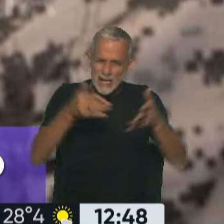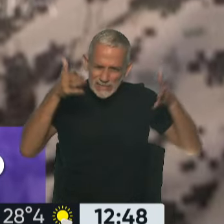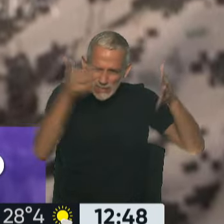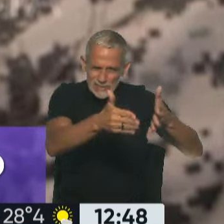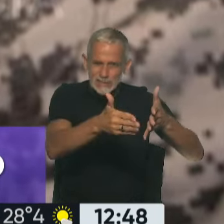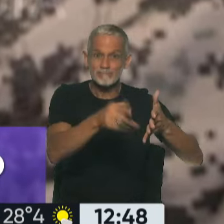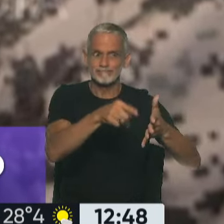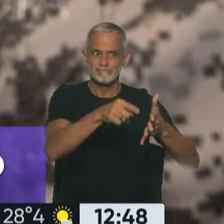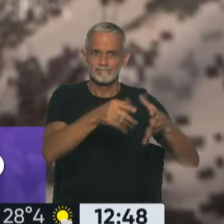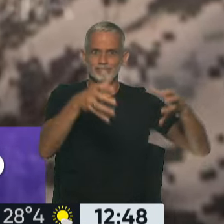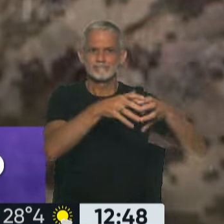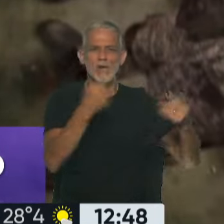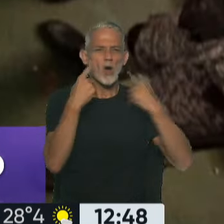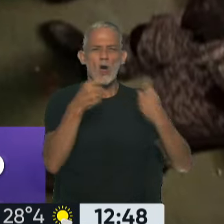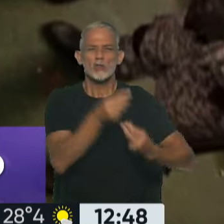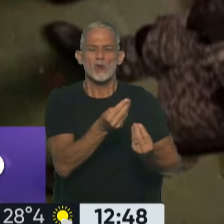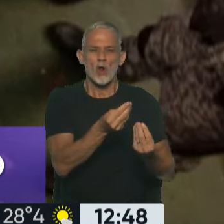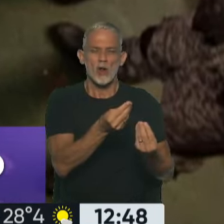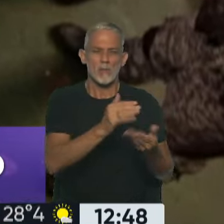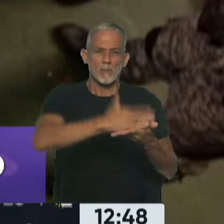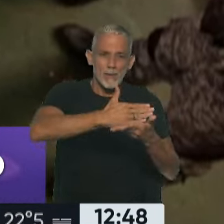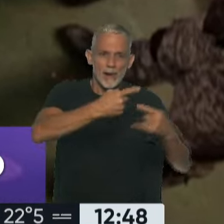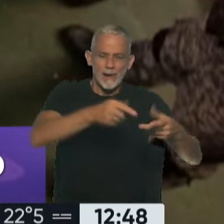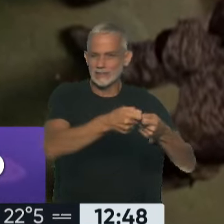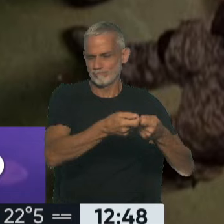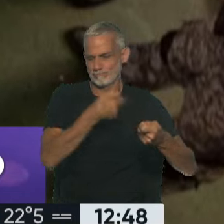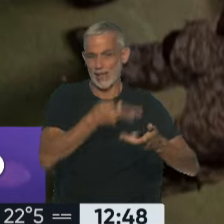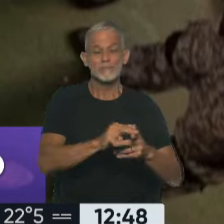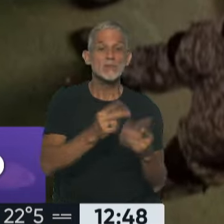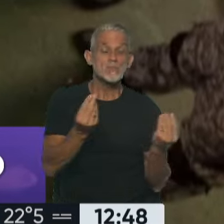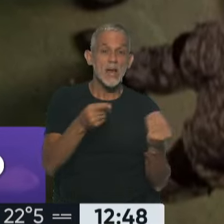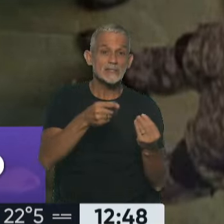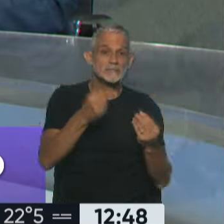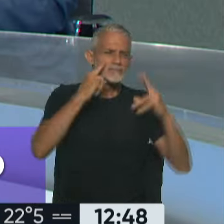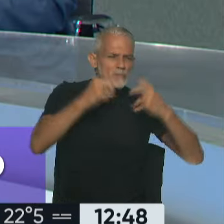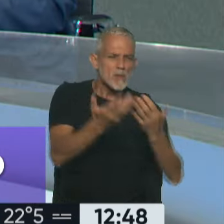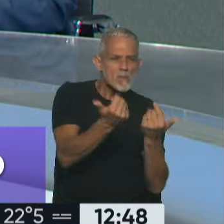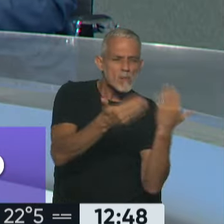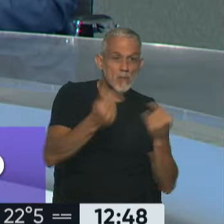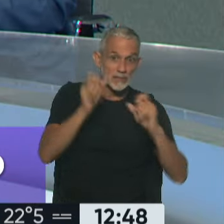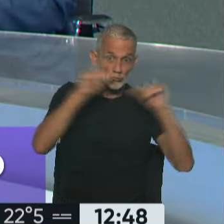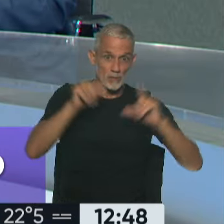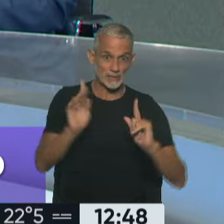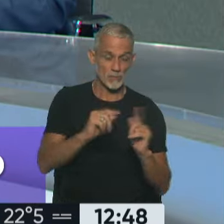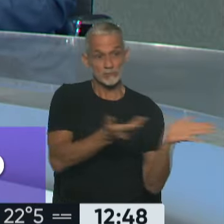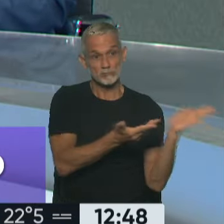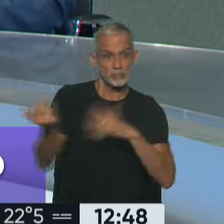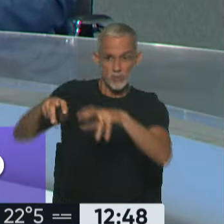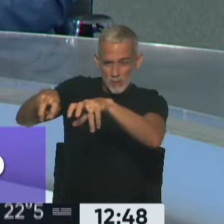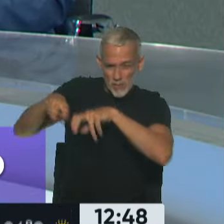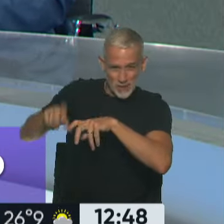apuntadas a este control. Y en este tipo de requisas, ¿no?, como estas sorpresivas de las imágenes que